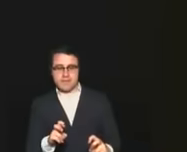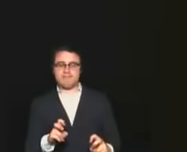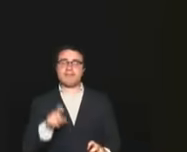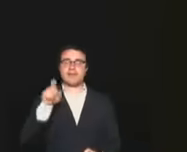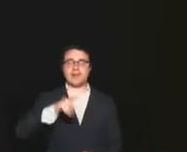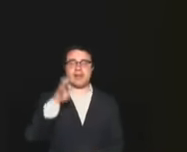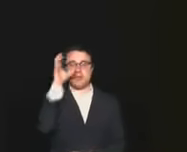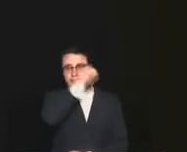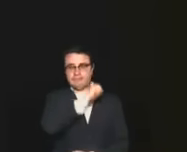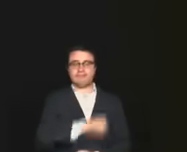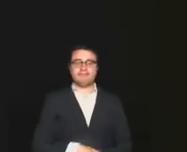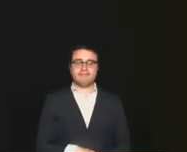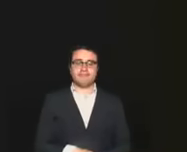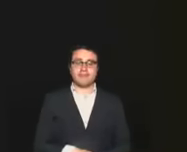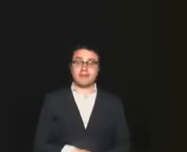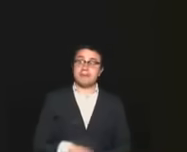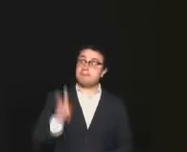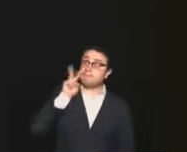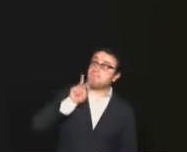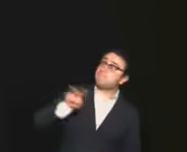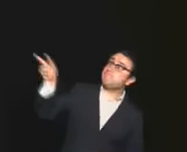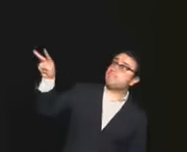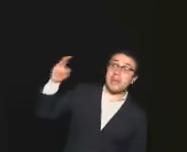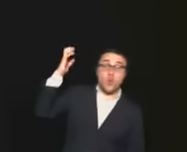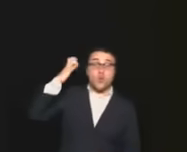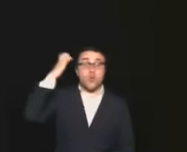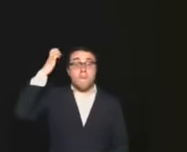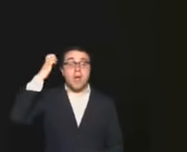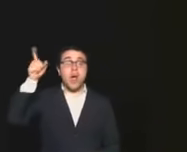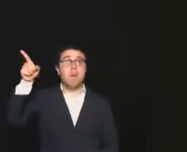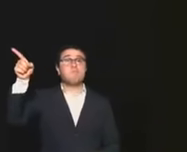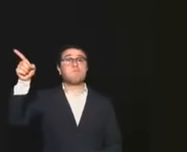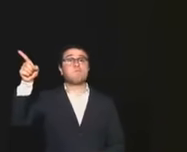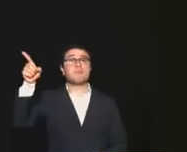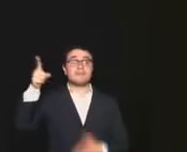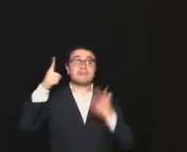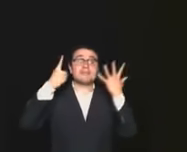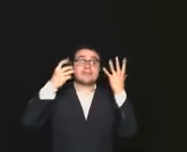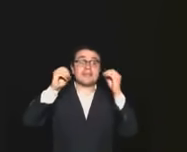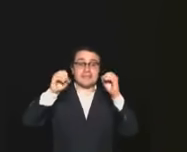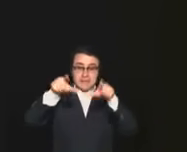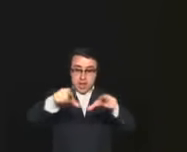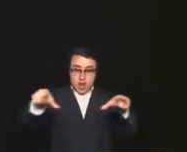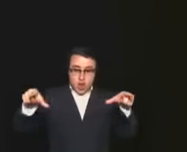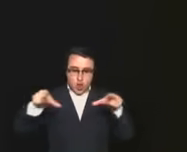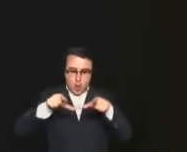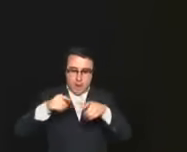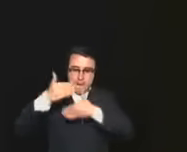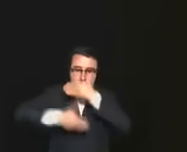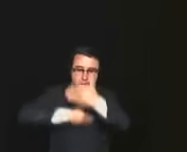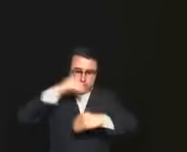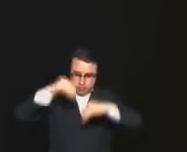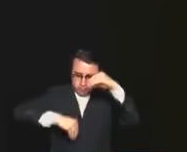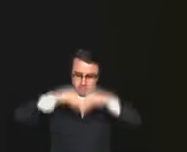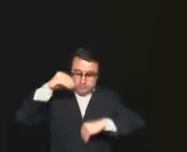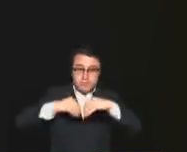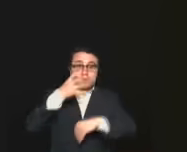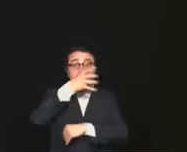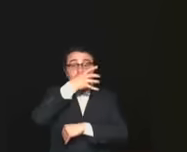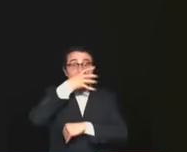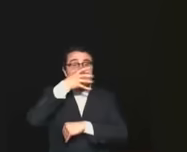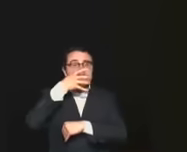si mira para el lado, ¿a dónde mira? Europa. 60 laboratorios de procesamiento de pasta de